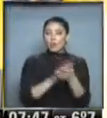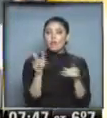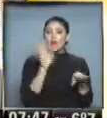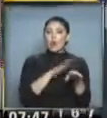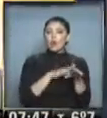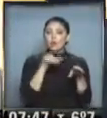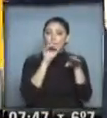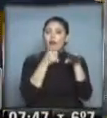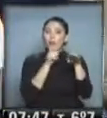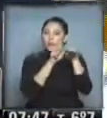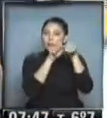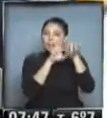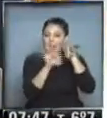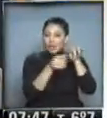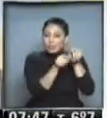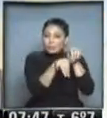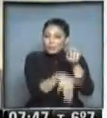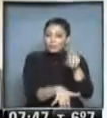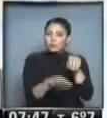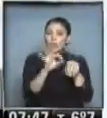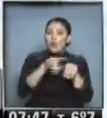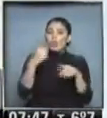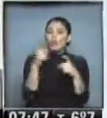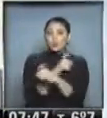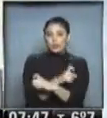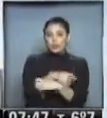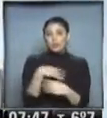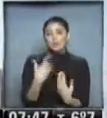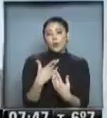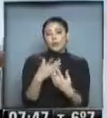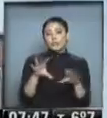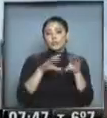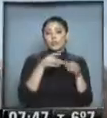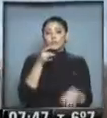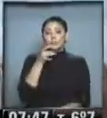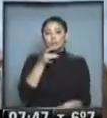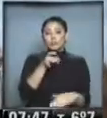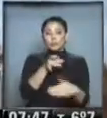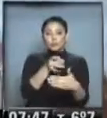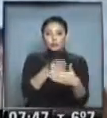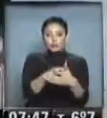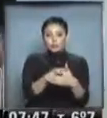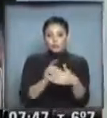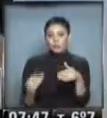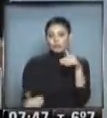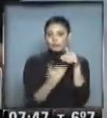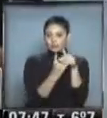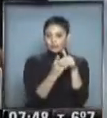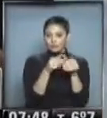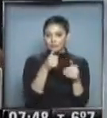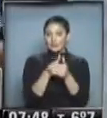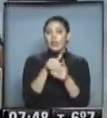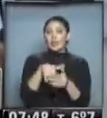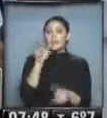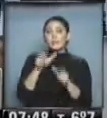que supondrían peligro para trabajadores y usuarios por lo que los coches fueron operados por personal jerárquico los